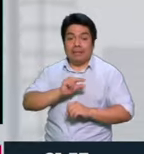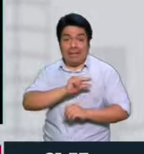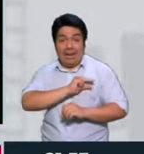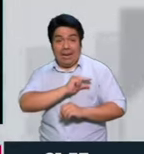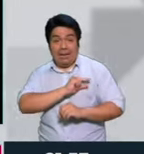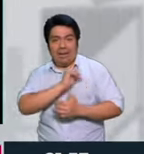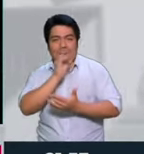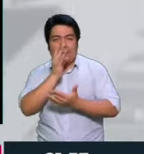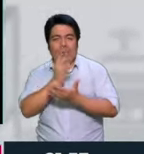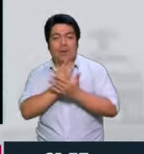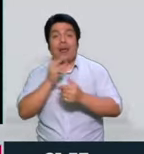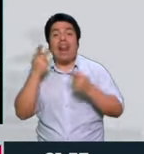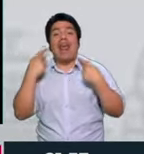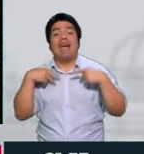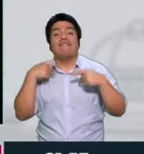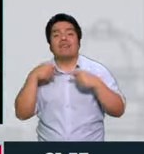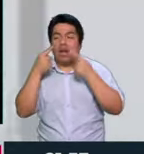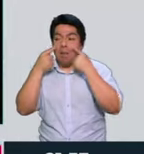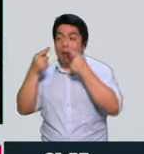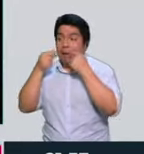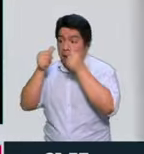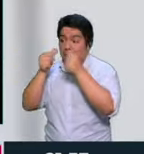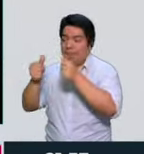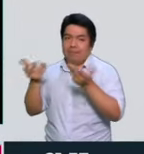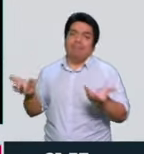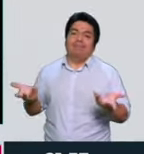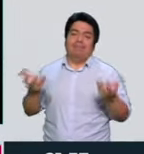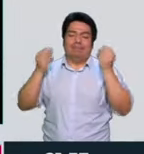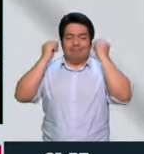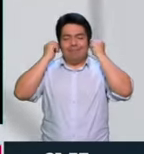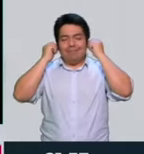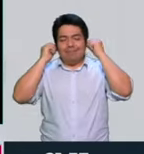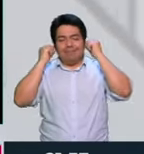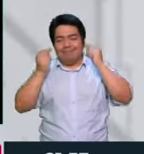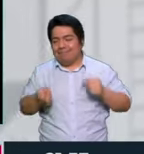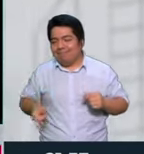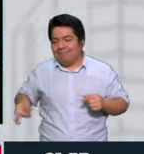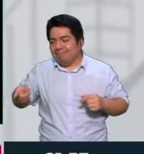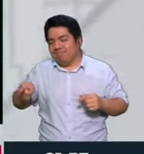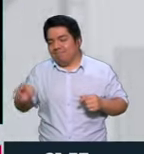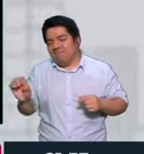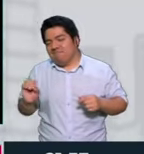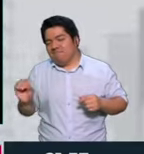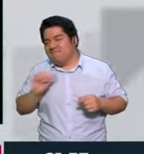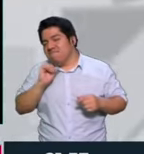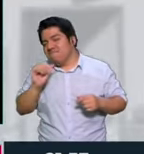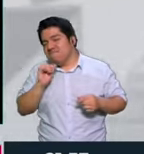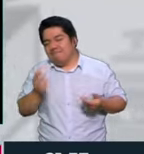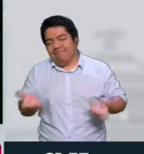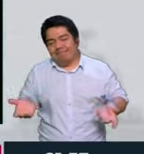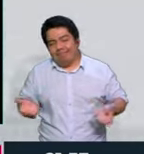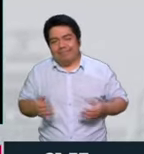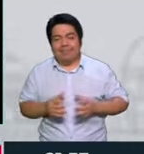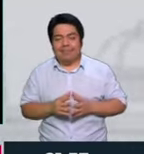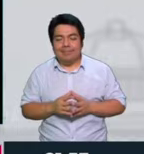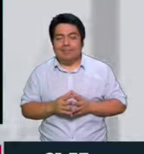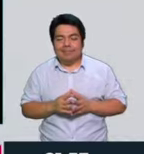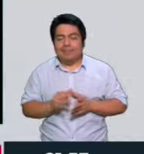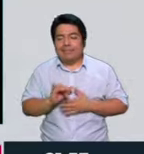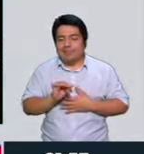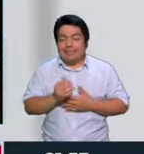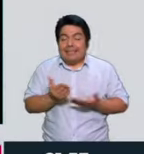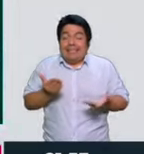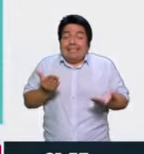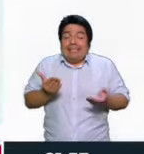les importa es la audiencia que generan, y pues estos personajes ya no les generan audiencia, mi querido Braulio. Así es, pero